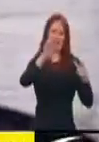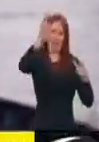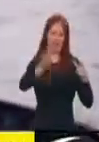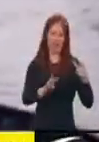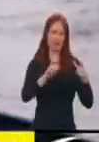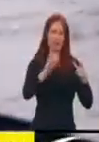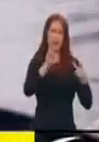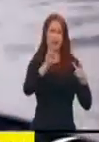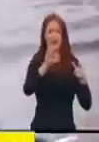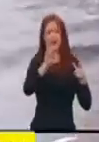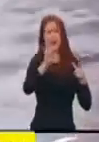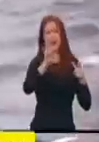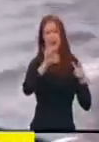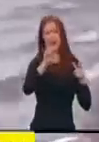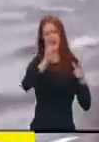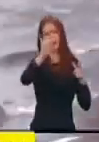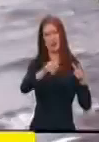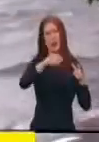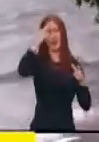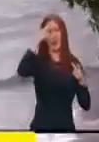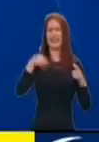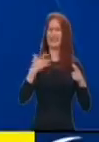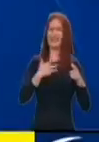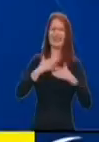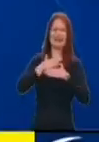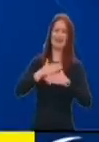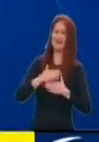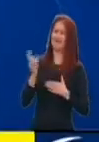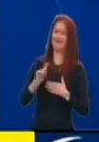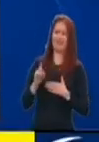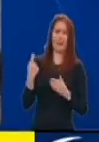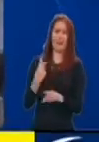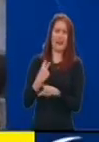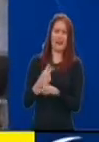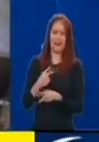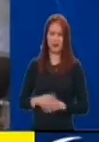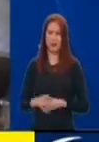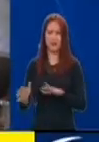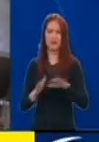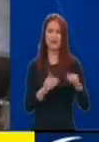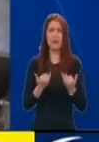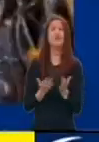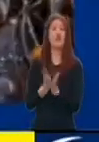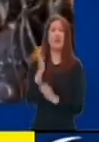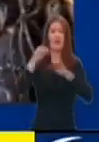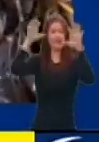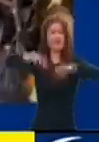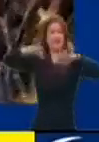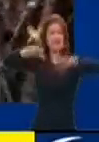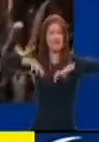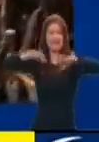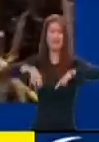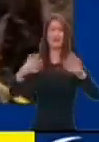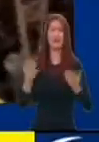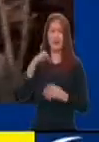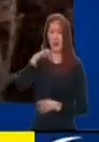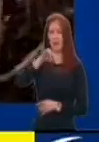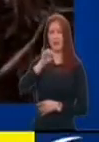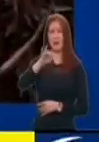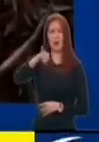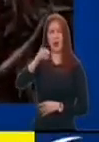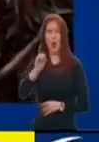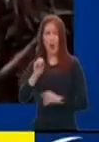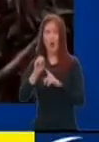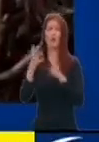En Cartagena no para de llover hace 36 horas. Los aguaceros destruyeron el cementerio de Piojó en Atlántico.